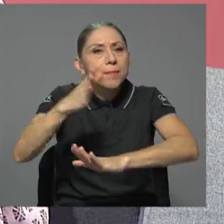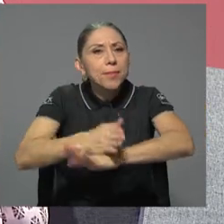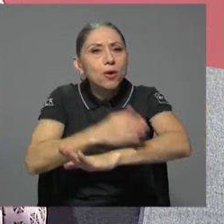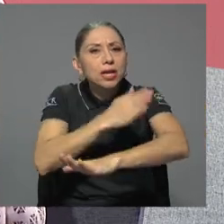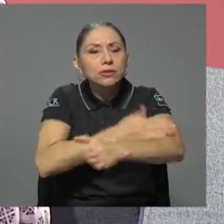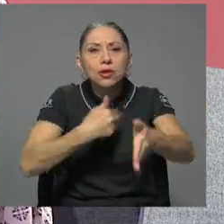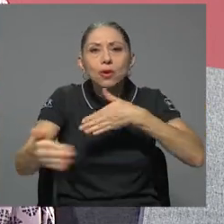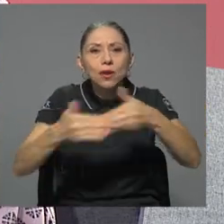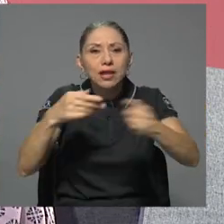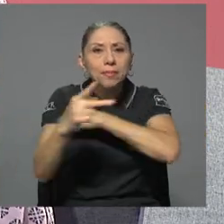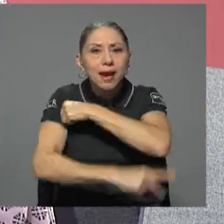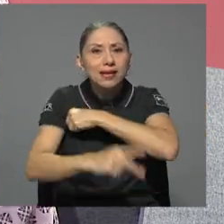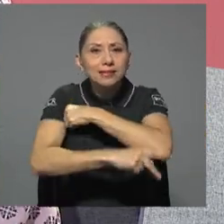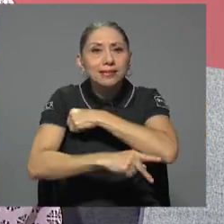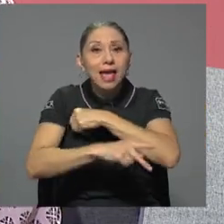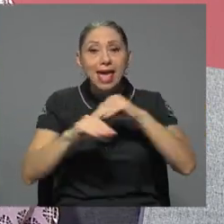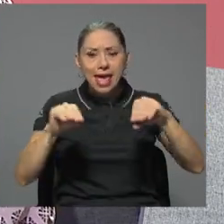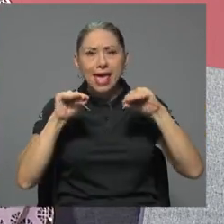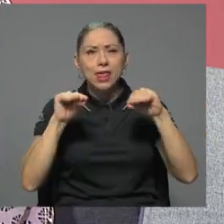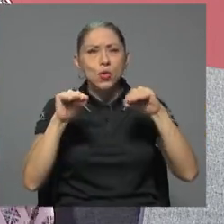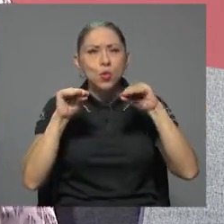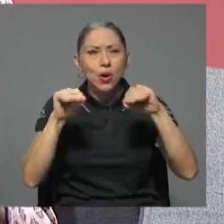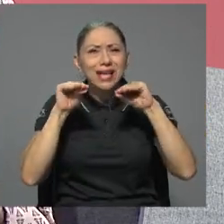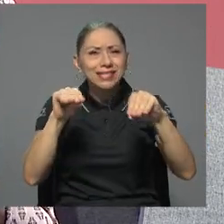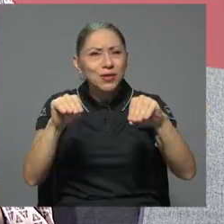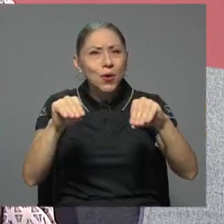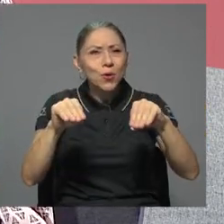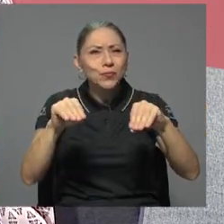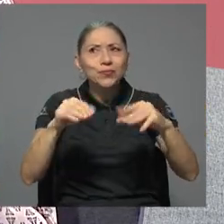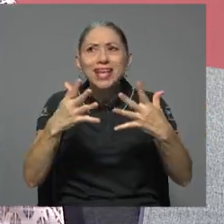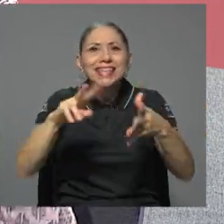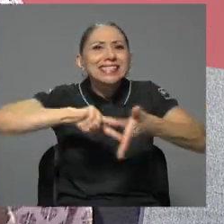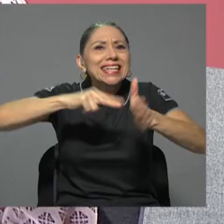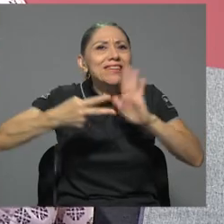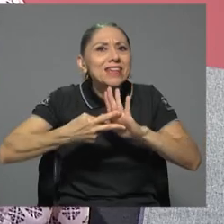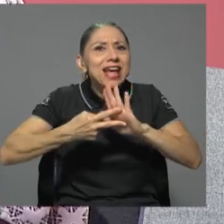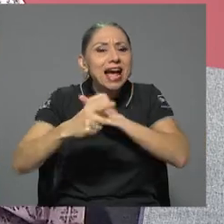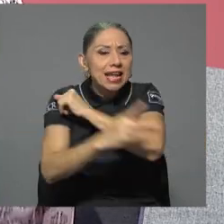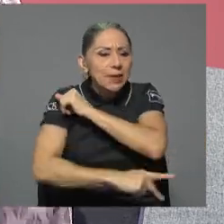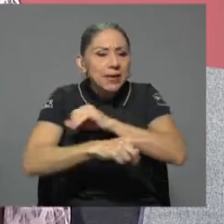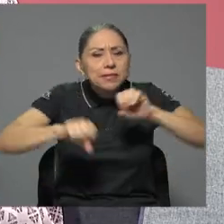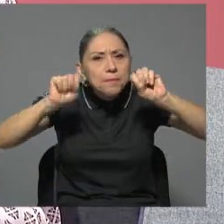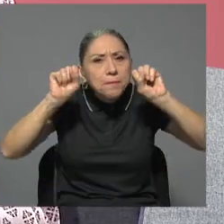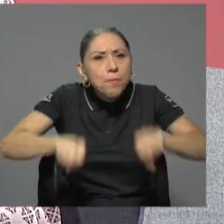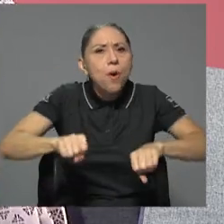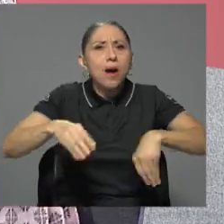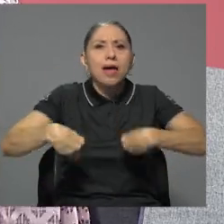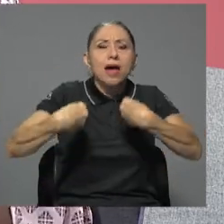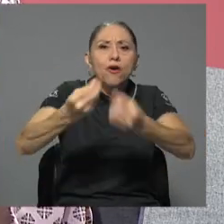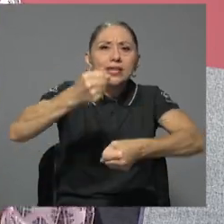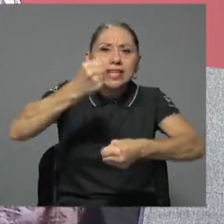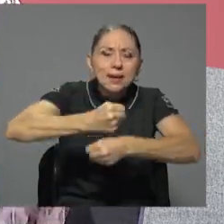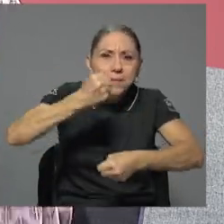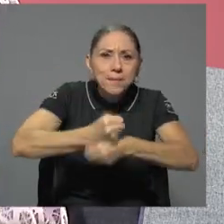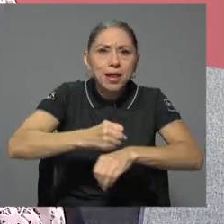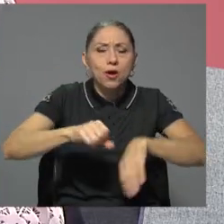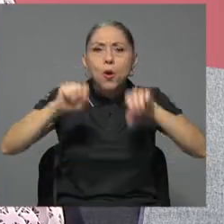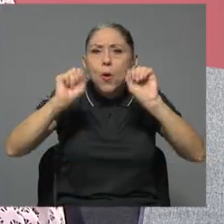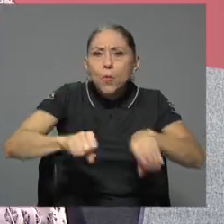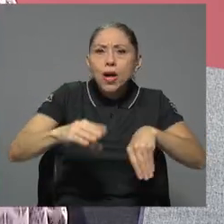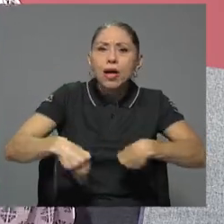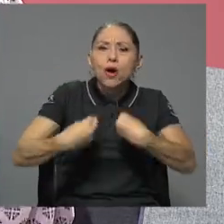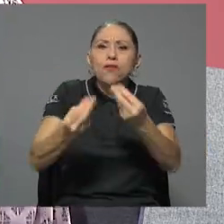es la base la capacidad que tiene el país de ofrecer empleo de ofrecer oportunidades